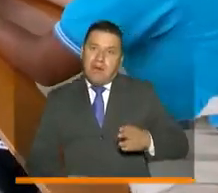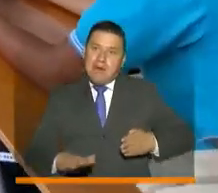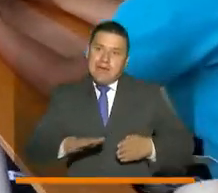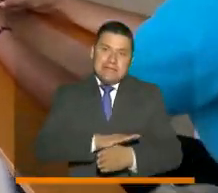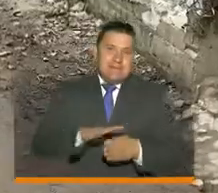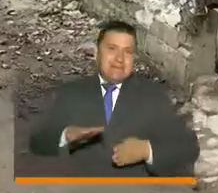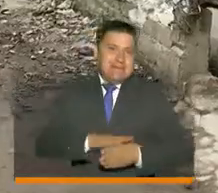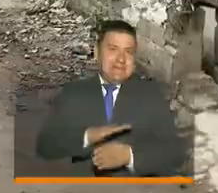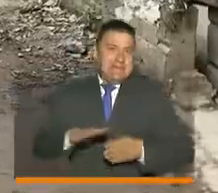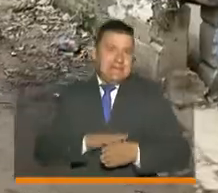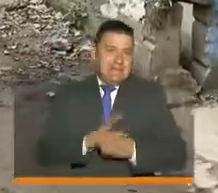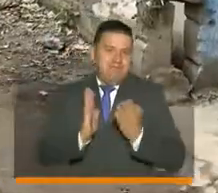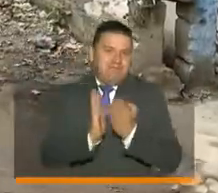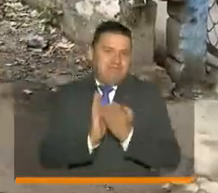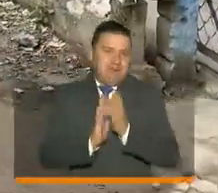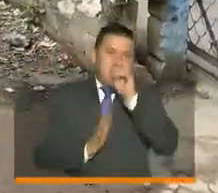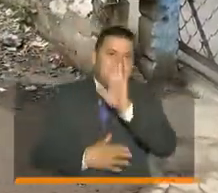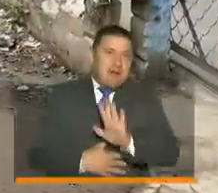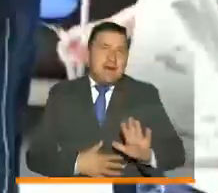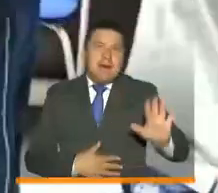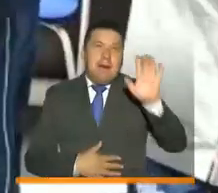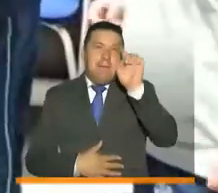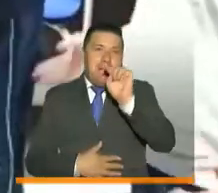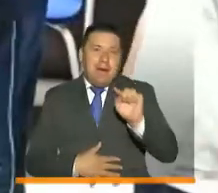a la educación en todos los territorios.